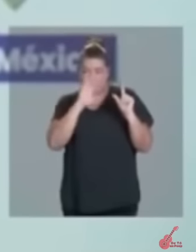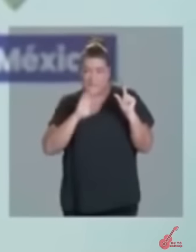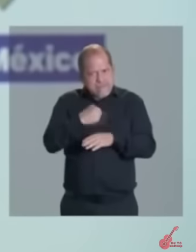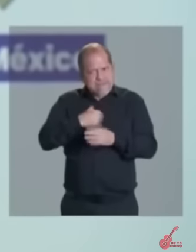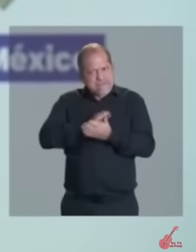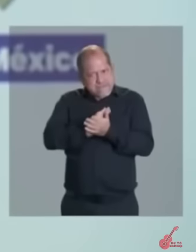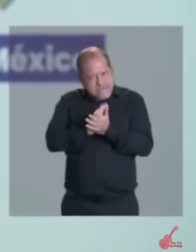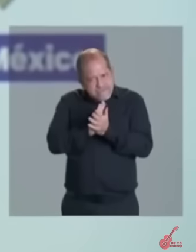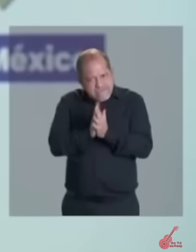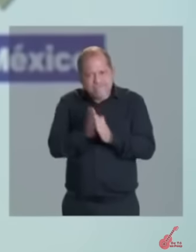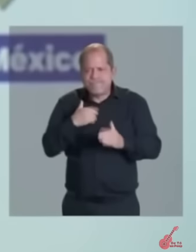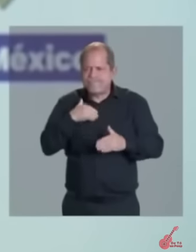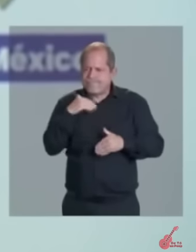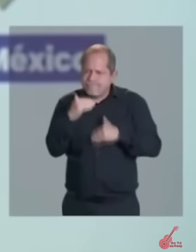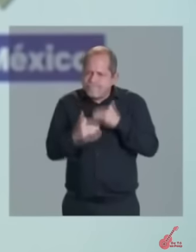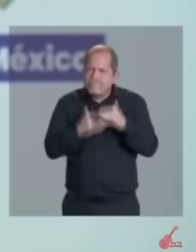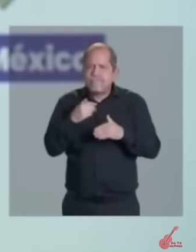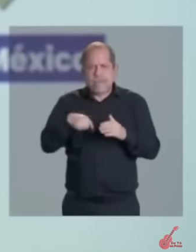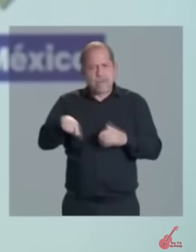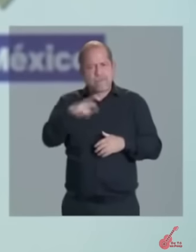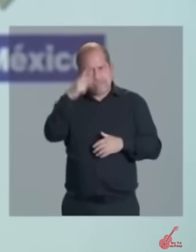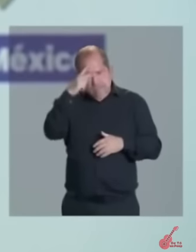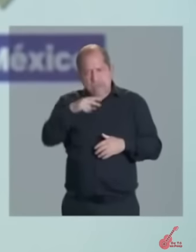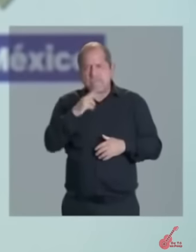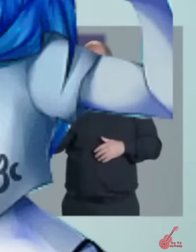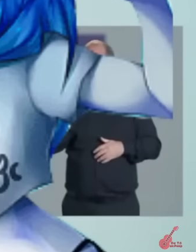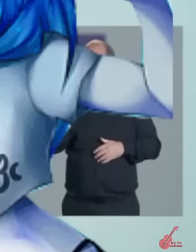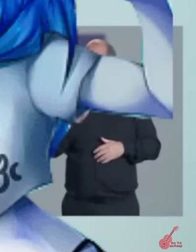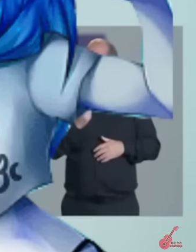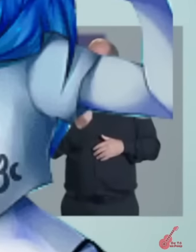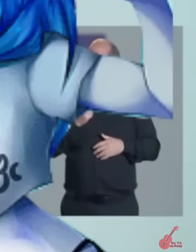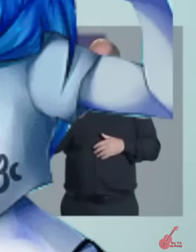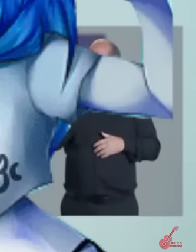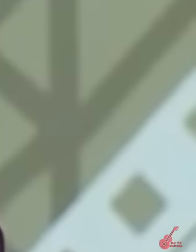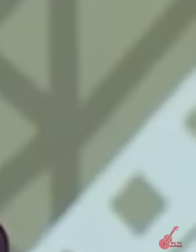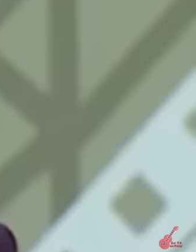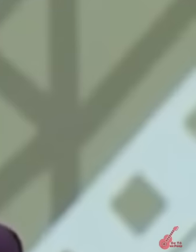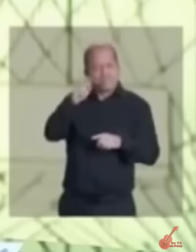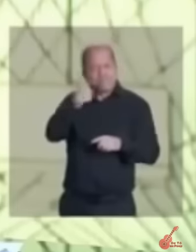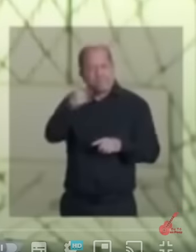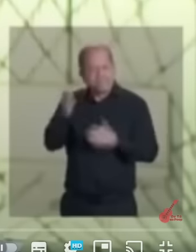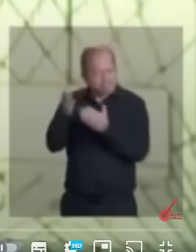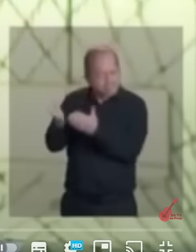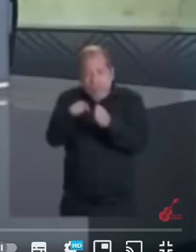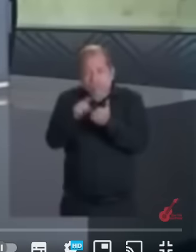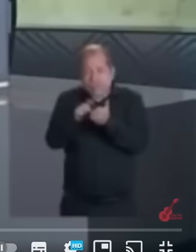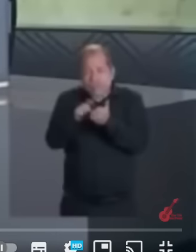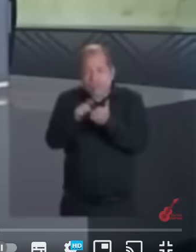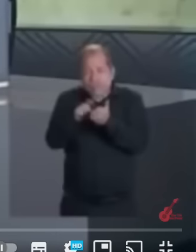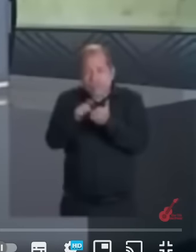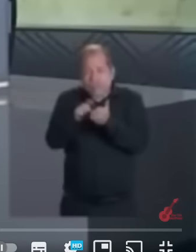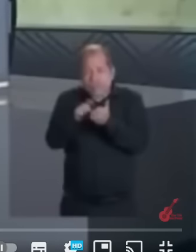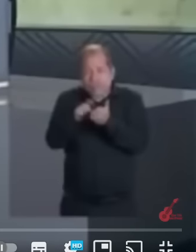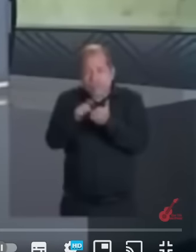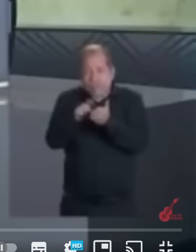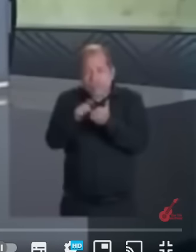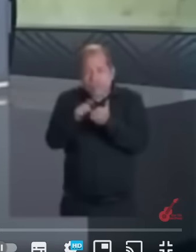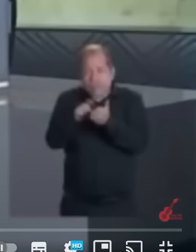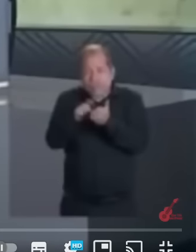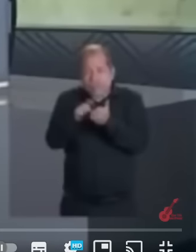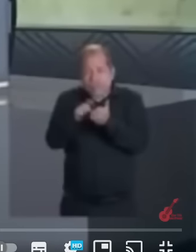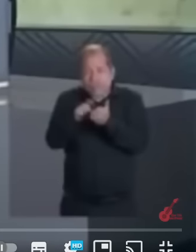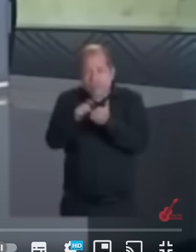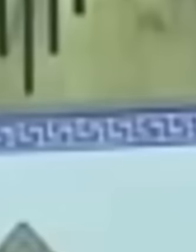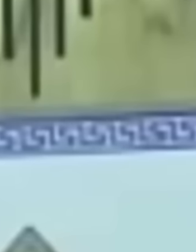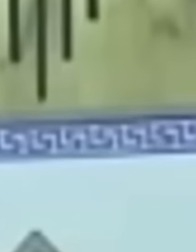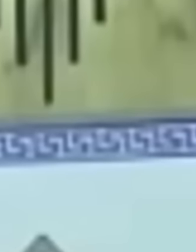1 de diciembre, vamos a hacer 100 campos de concentración para furros indígenas. Gracias, candidata. Amigo, ¿qué le pasaba? Era lo